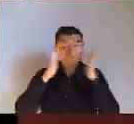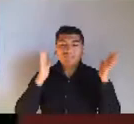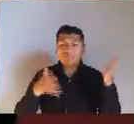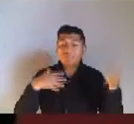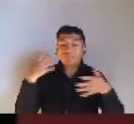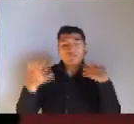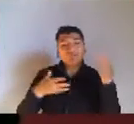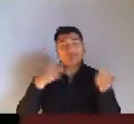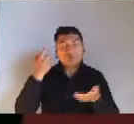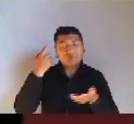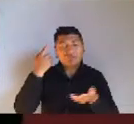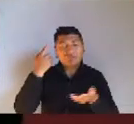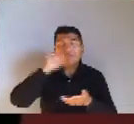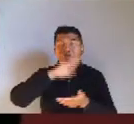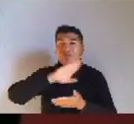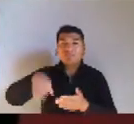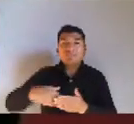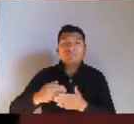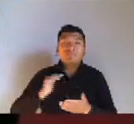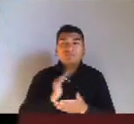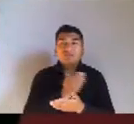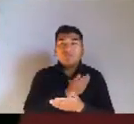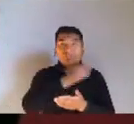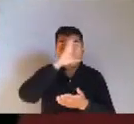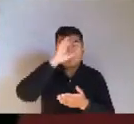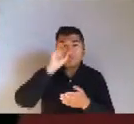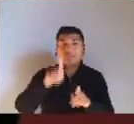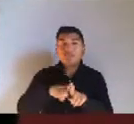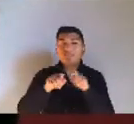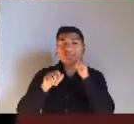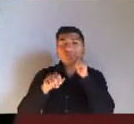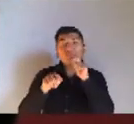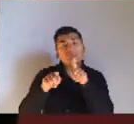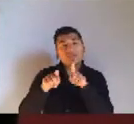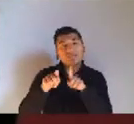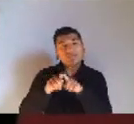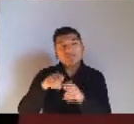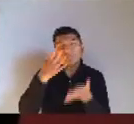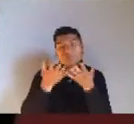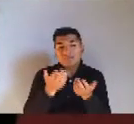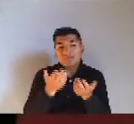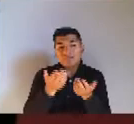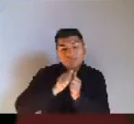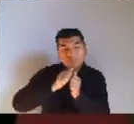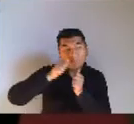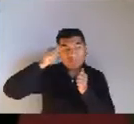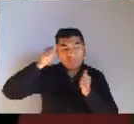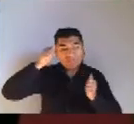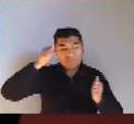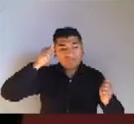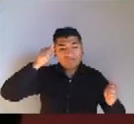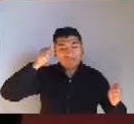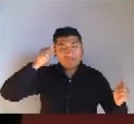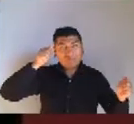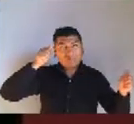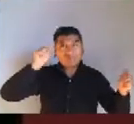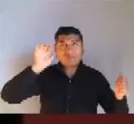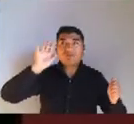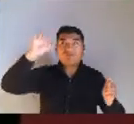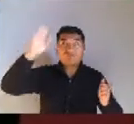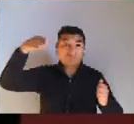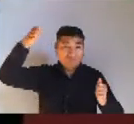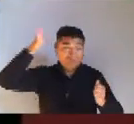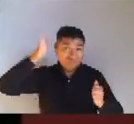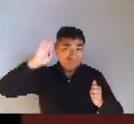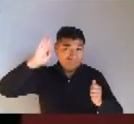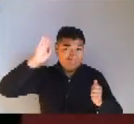alegría para que todos nuestros hermanos y hermanas que se han distanciado, que se han alejado de Dios,